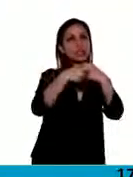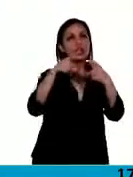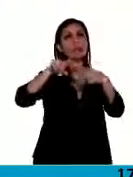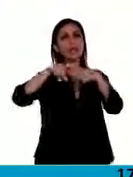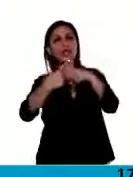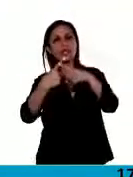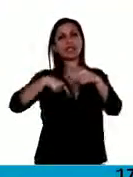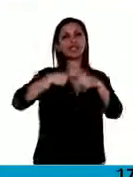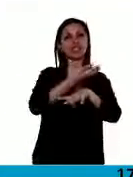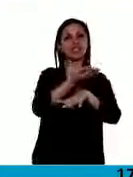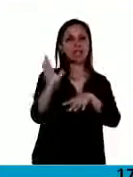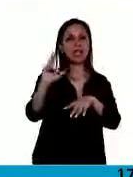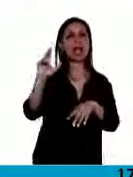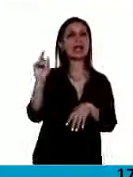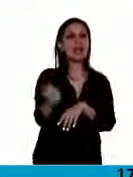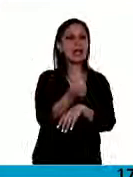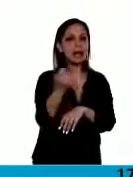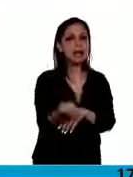políticas, gremiales,